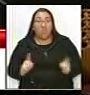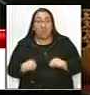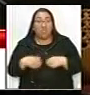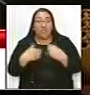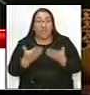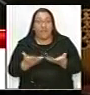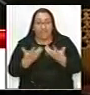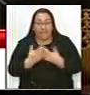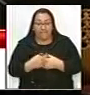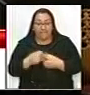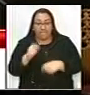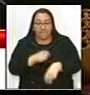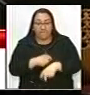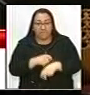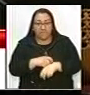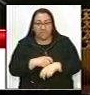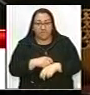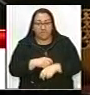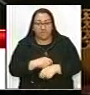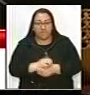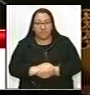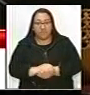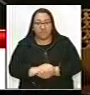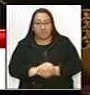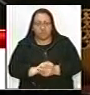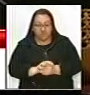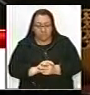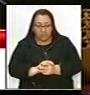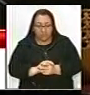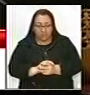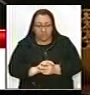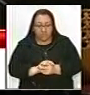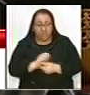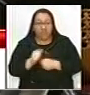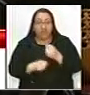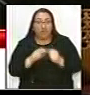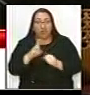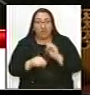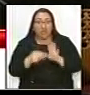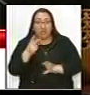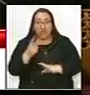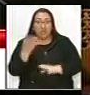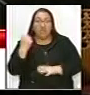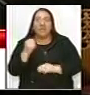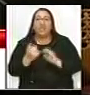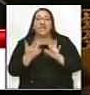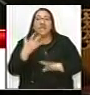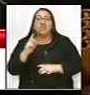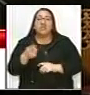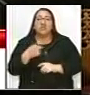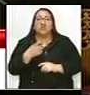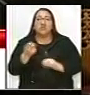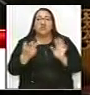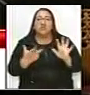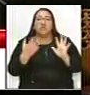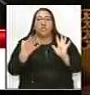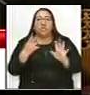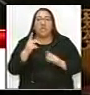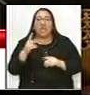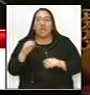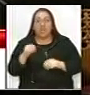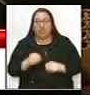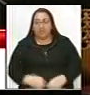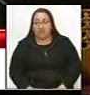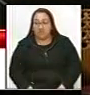concesión al momento del año 2012 por una sede tenía 13 mil 289 kilómetros